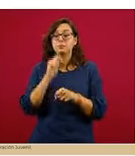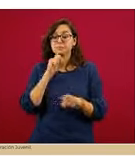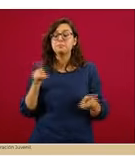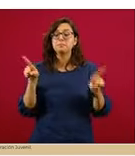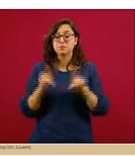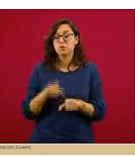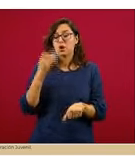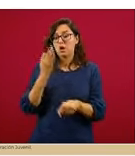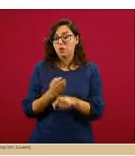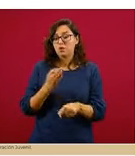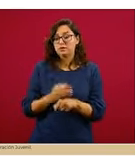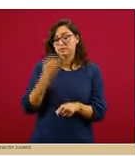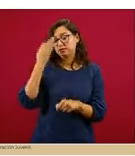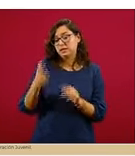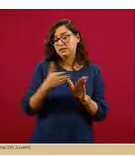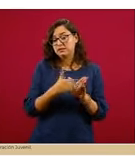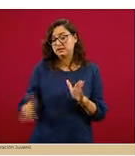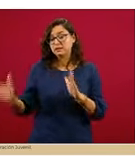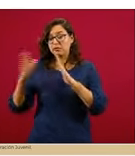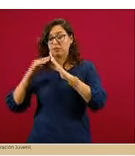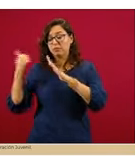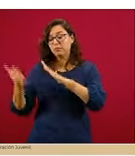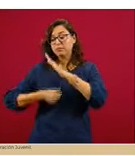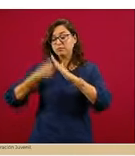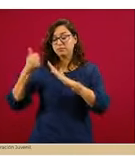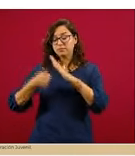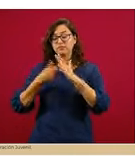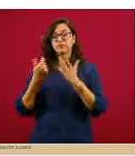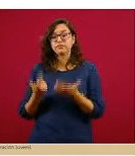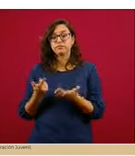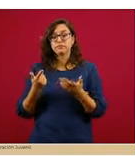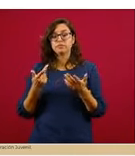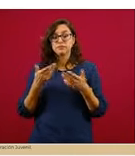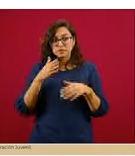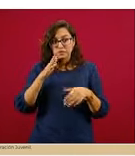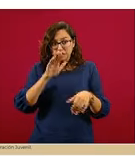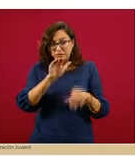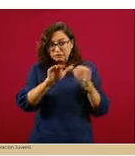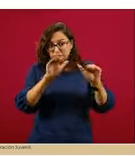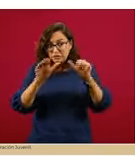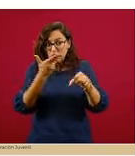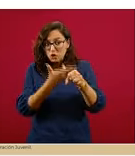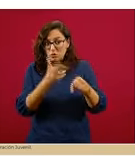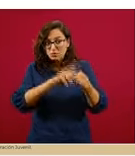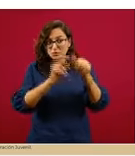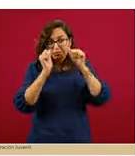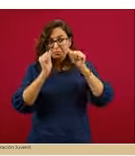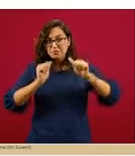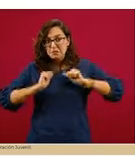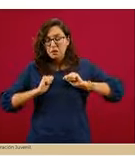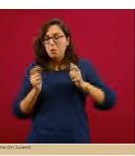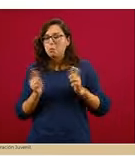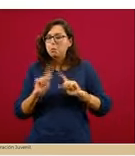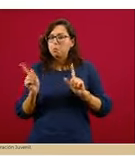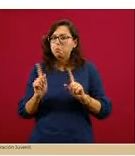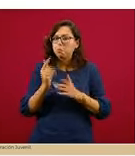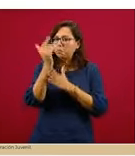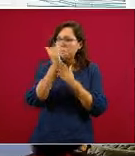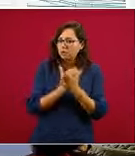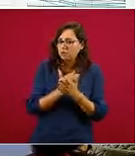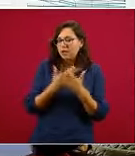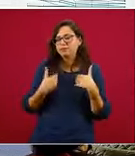confinamiento hemos visto también un decremento de la demanda de atención, y esto lo entendemos perfectamente por las medidas de distanciamiento